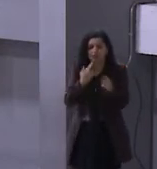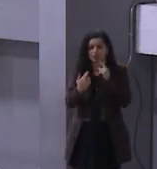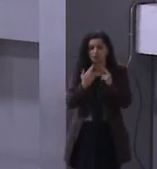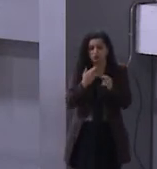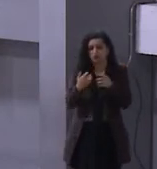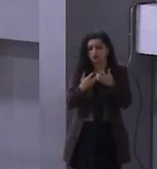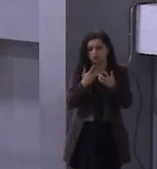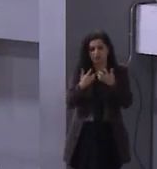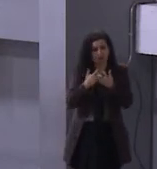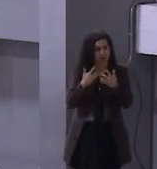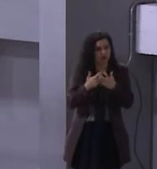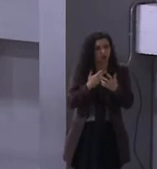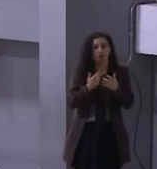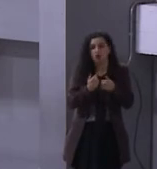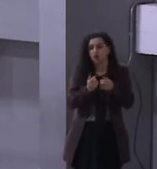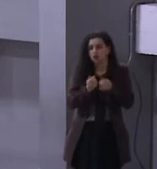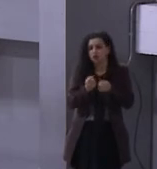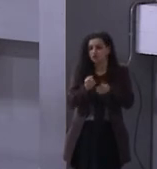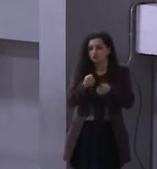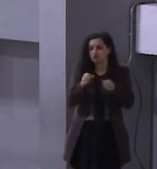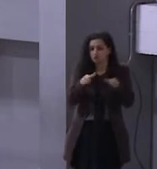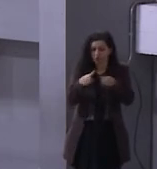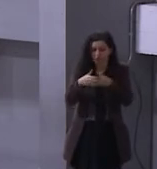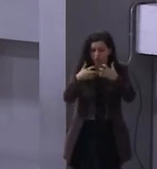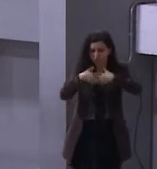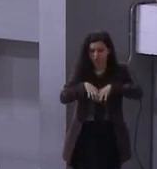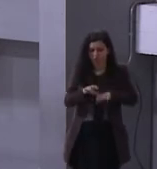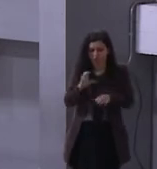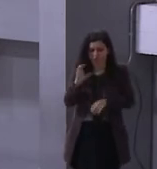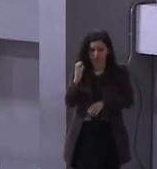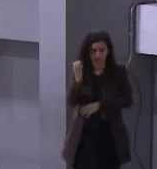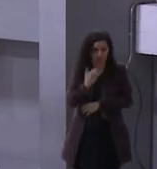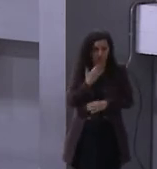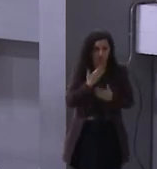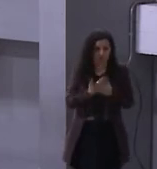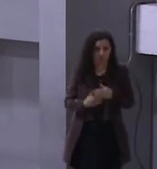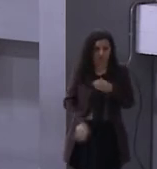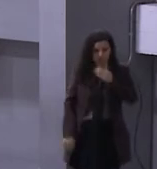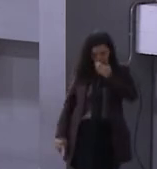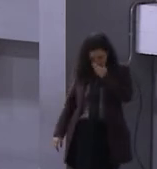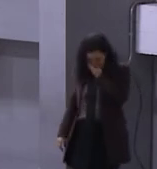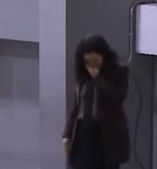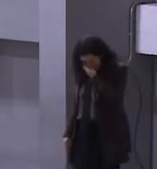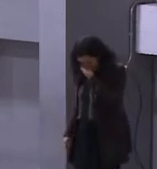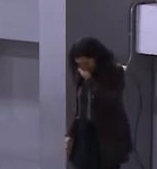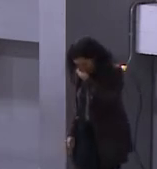sistema cooperativo y solidario del país. Gracias.